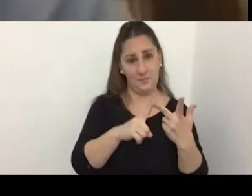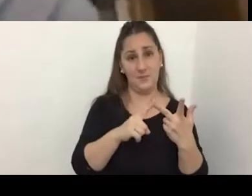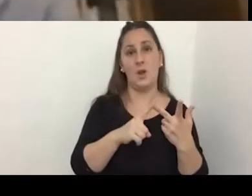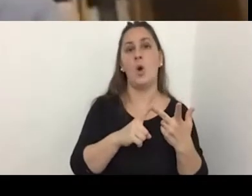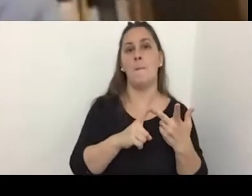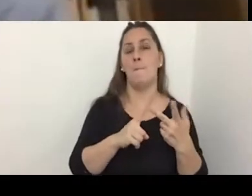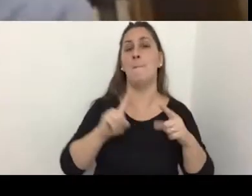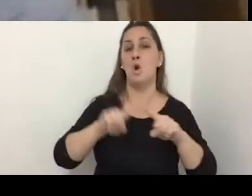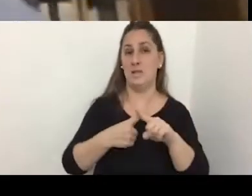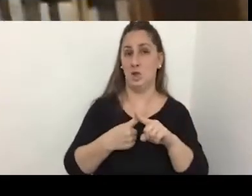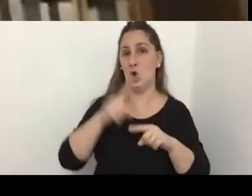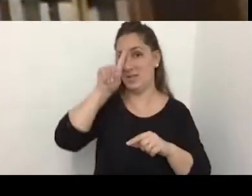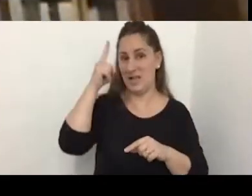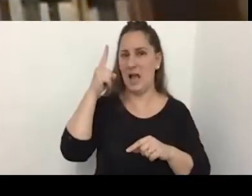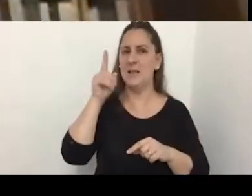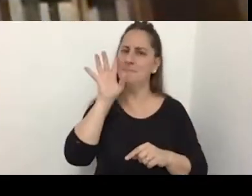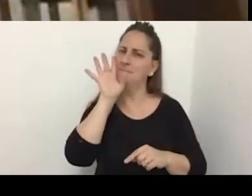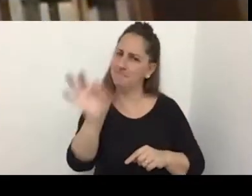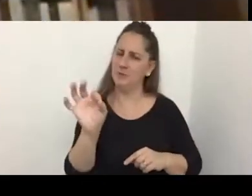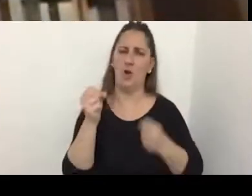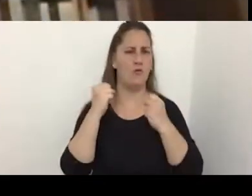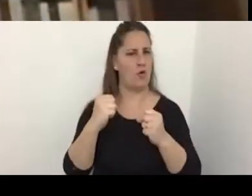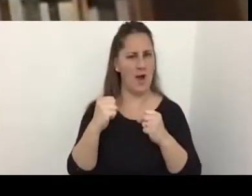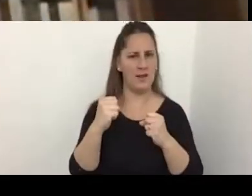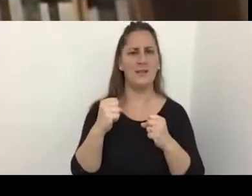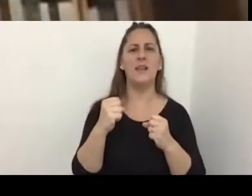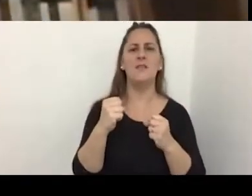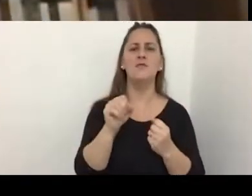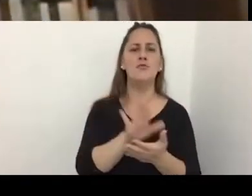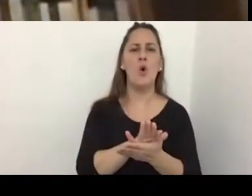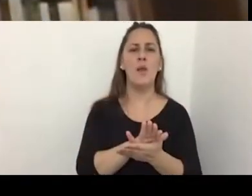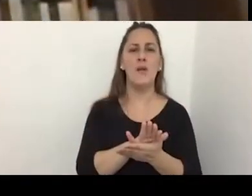ve a veces más fuerte el tema de